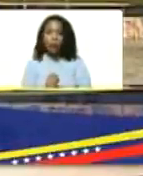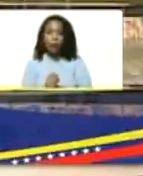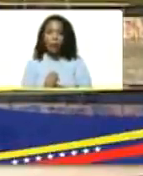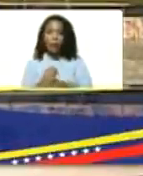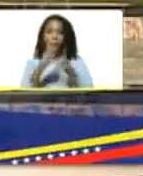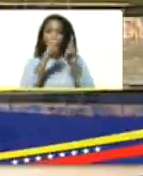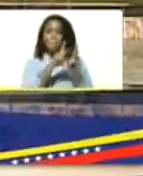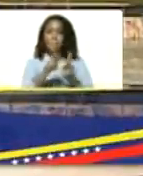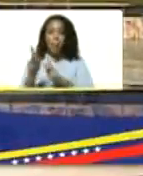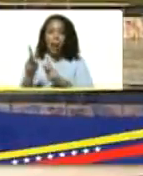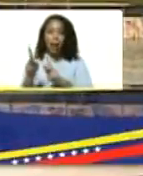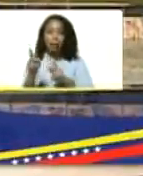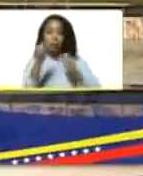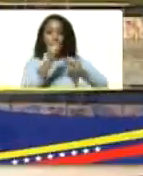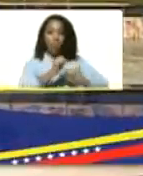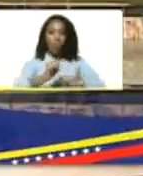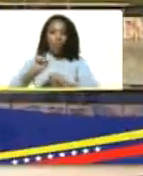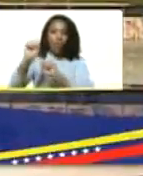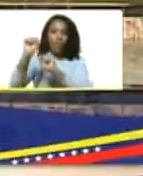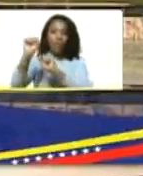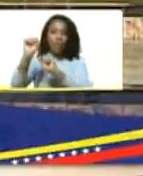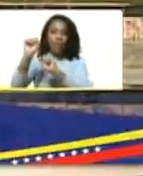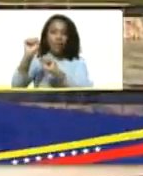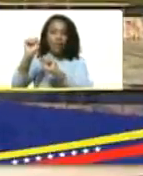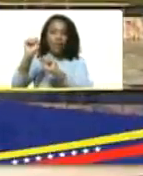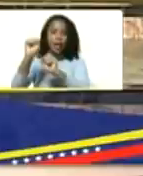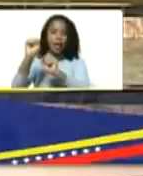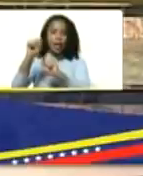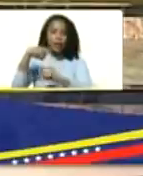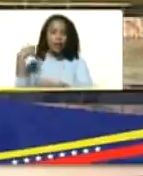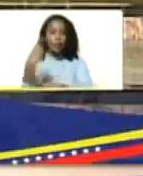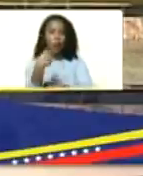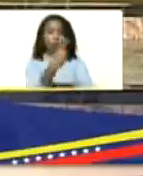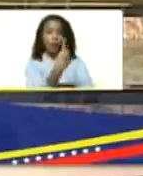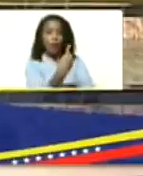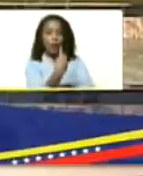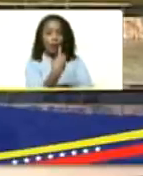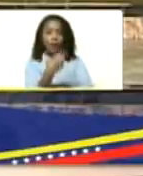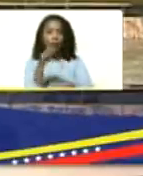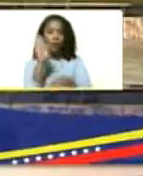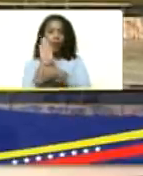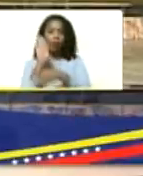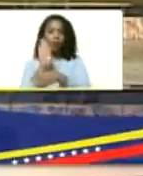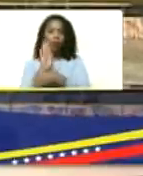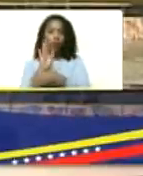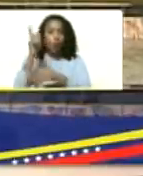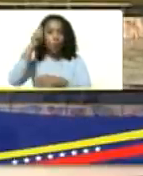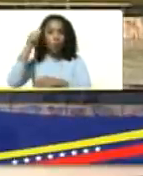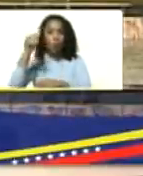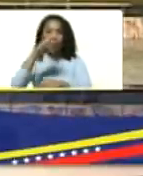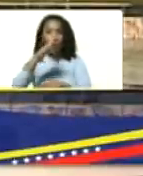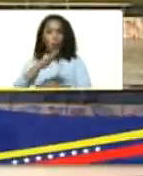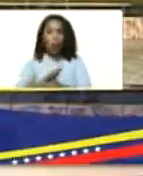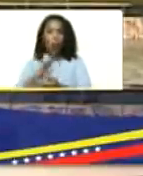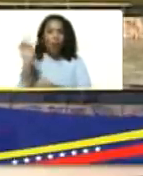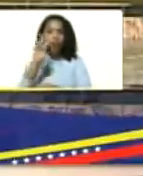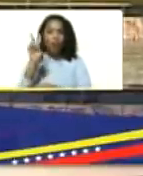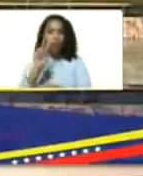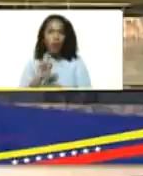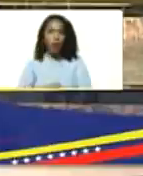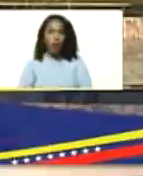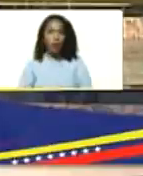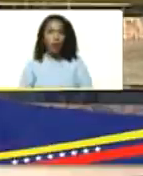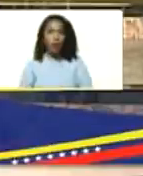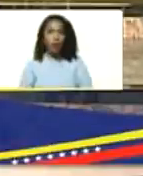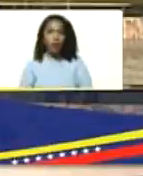anti boomerang de protección al pueblo de venezuela